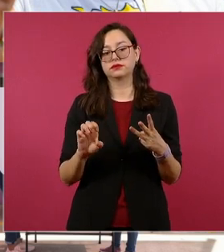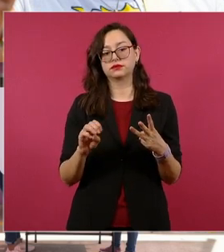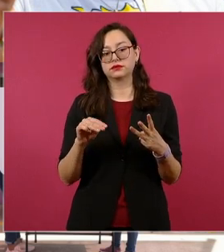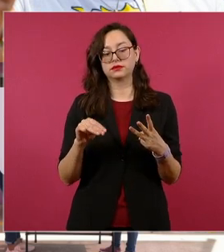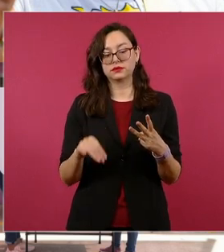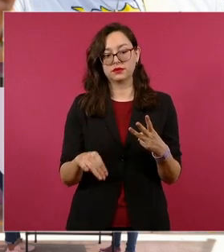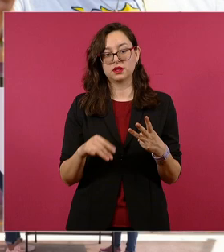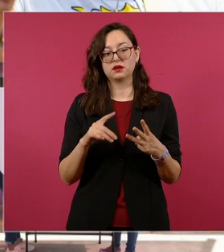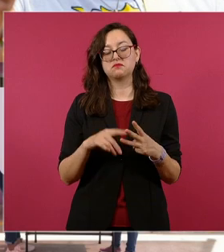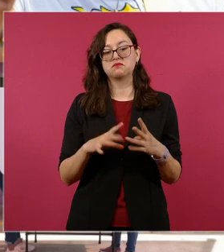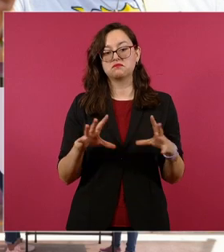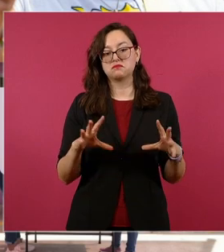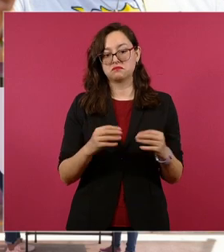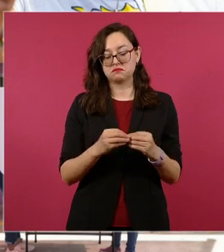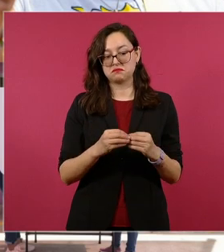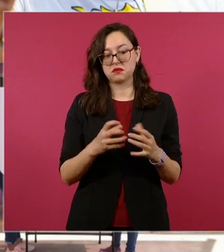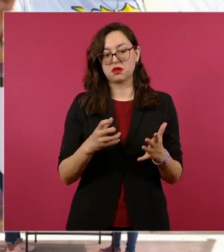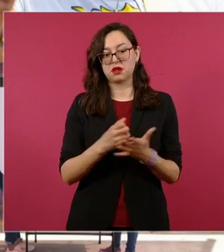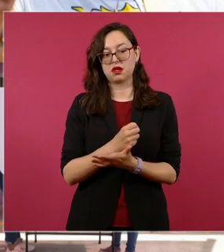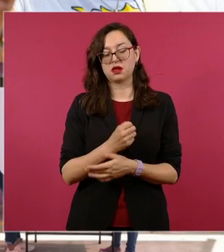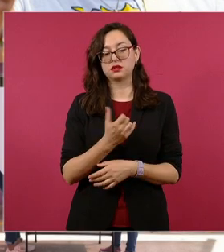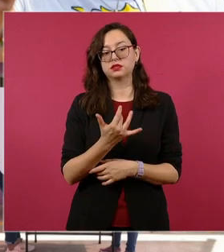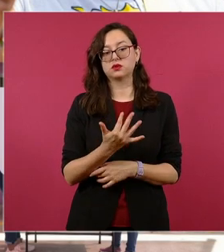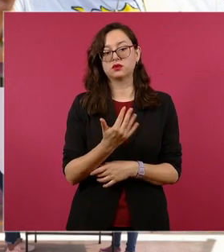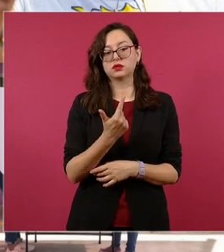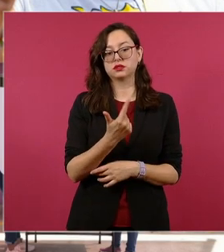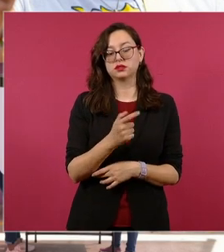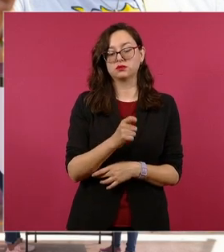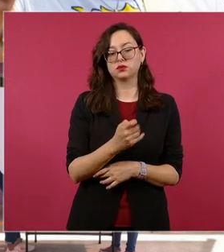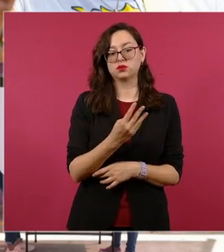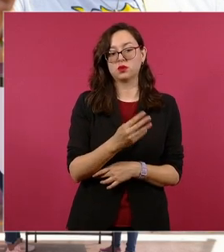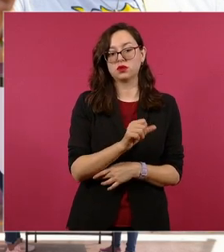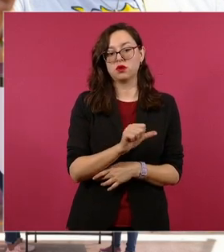57.4 a 61.5%.